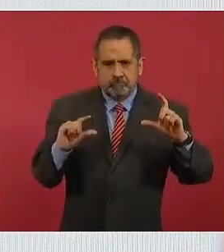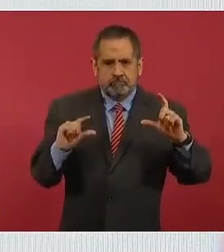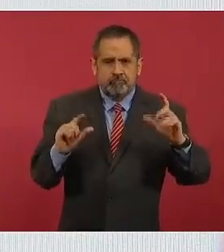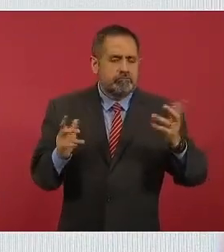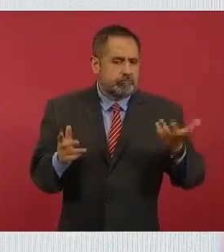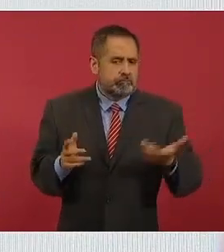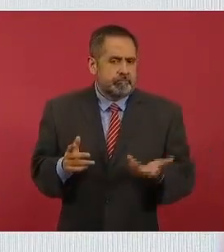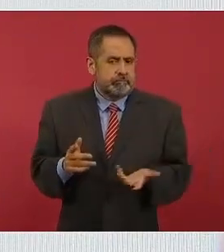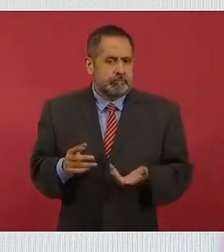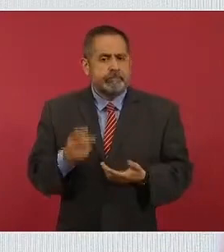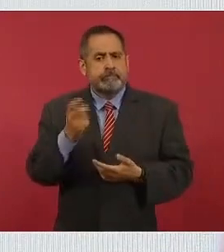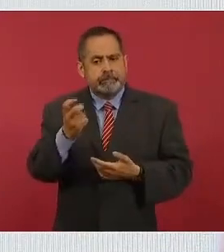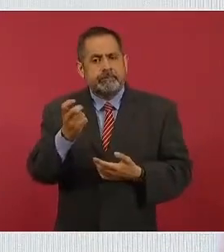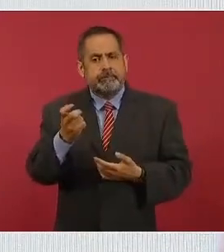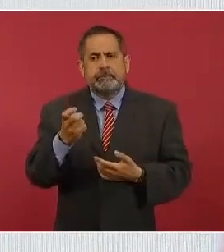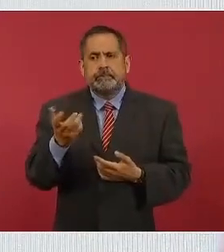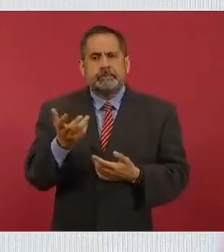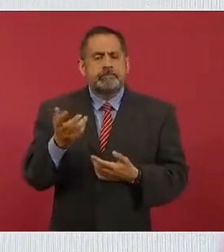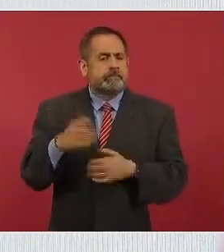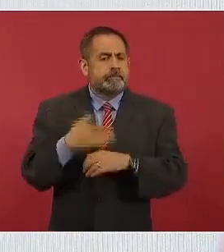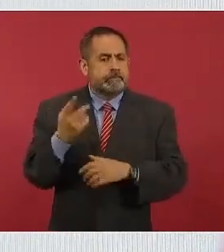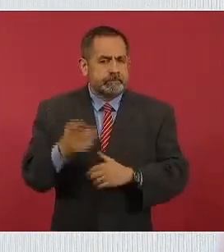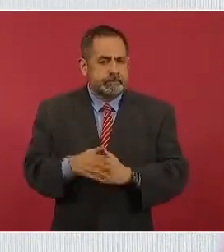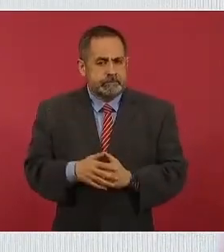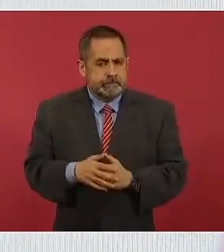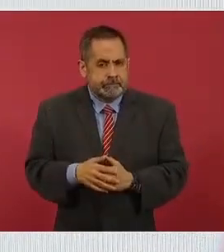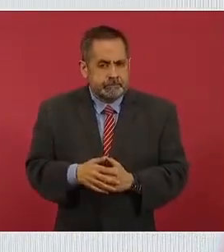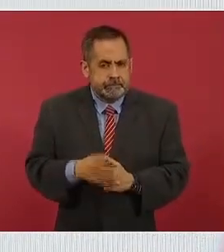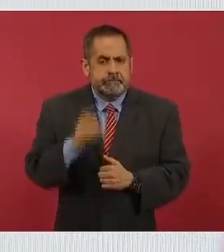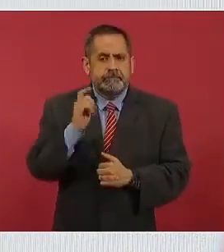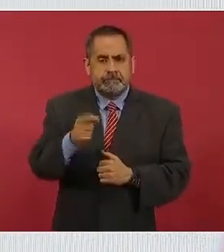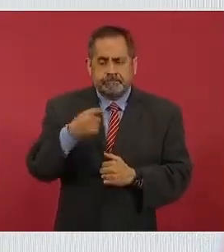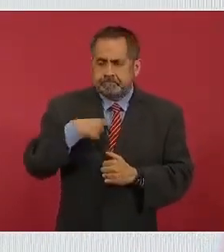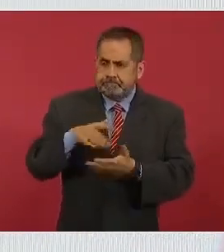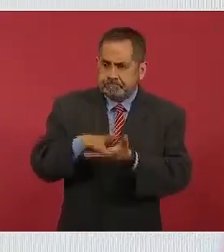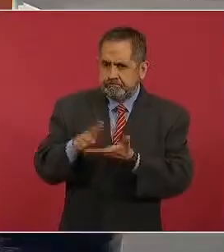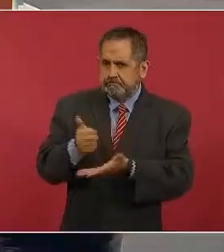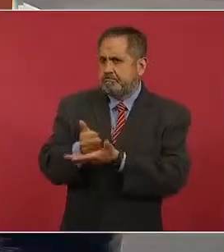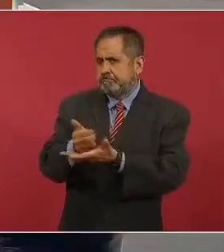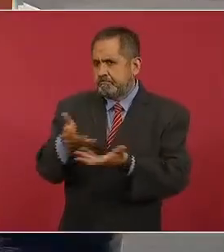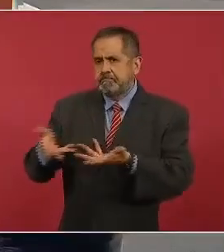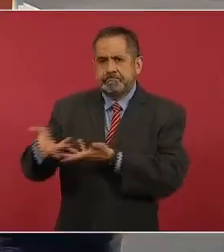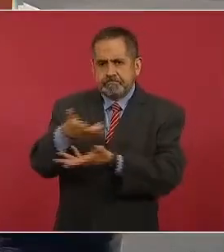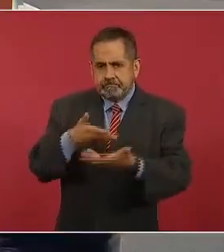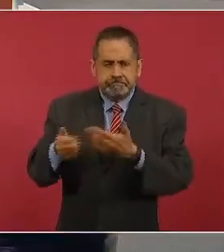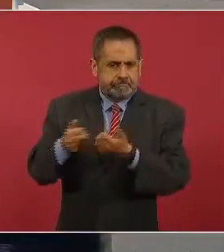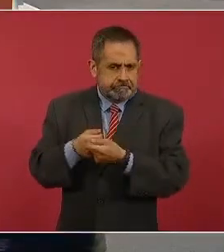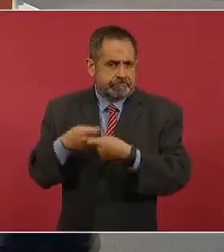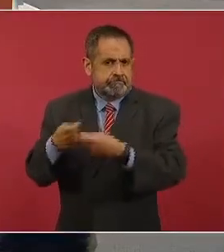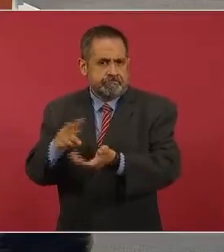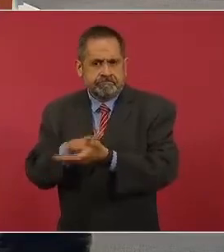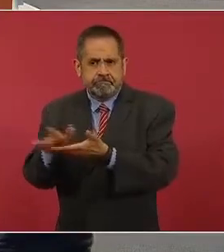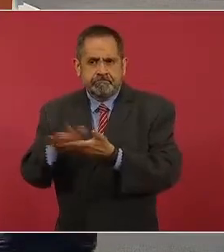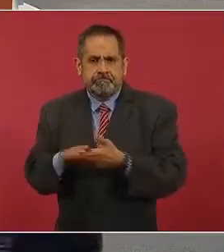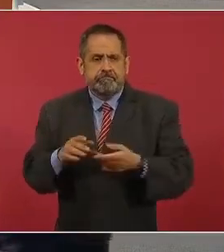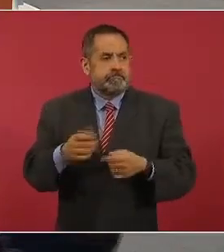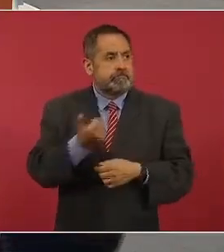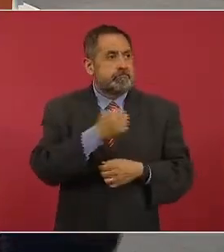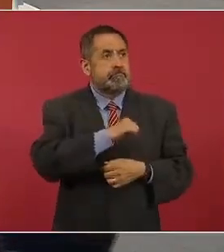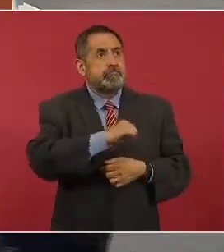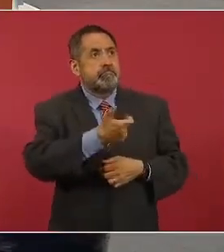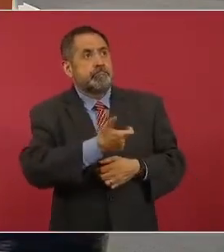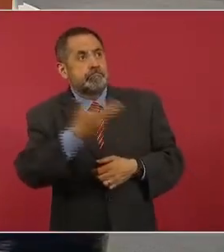¿Y por qué también lo hacemos? Bueno, porque se ayuda a la economía popular y se controla la